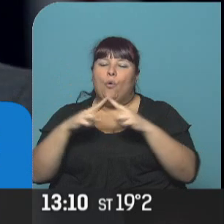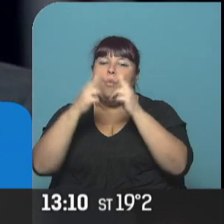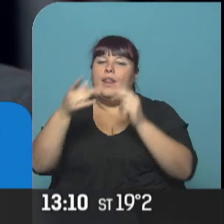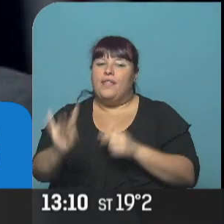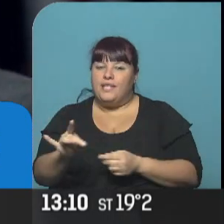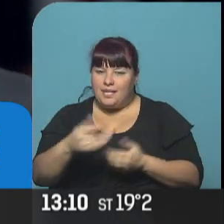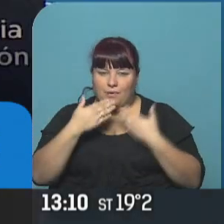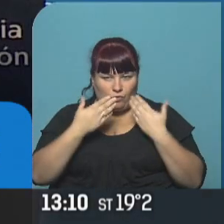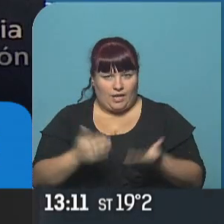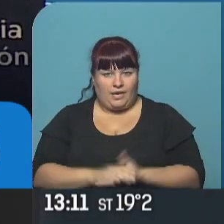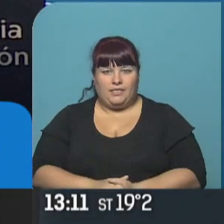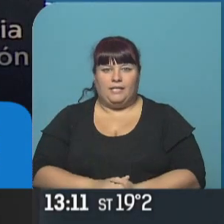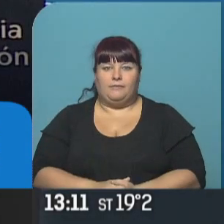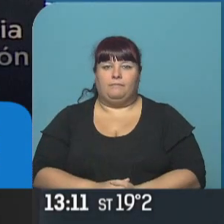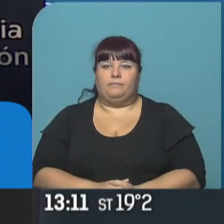diciembre. Muchas gracias.